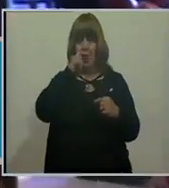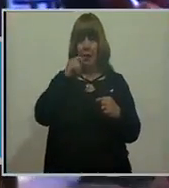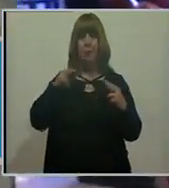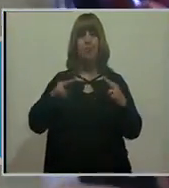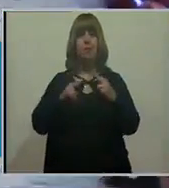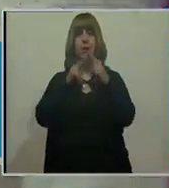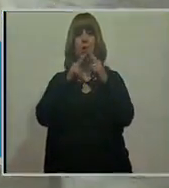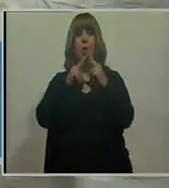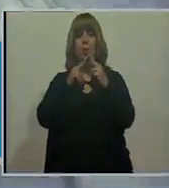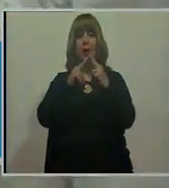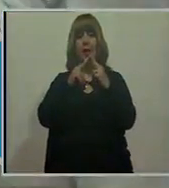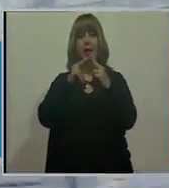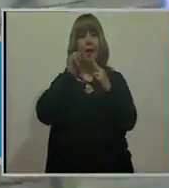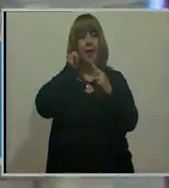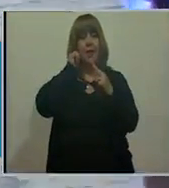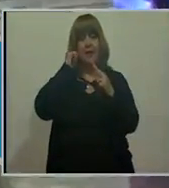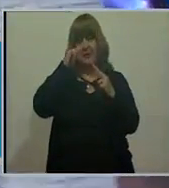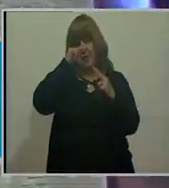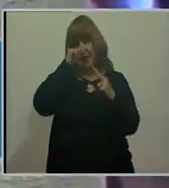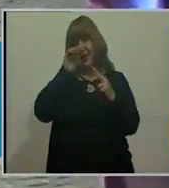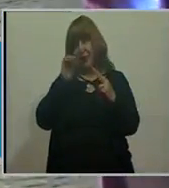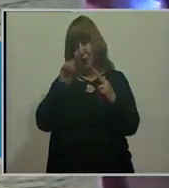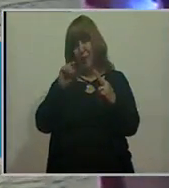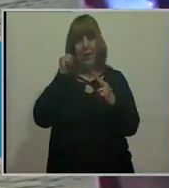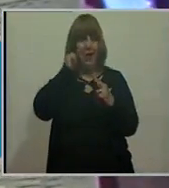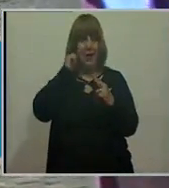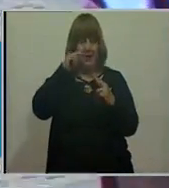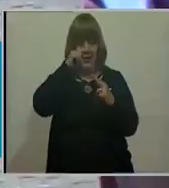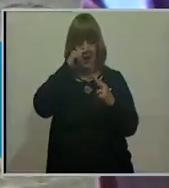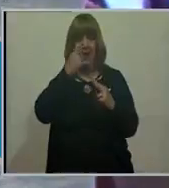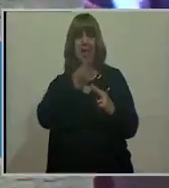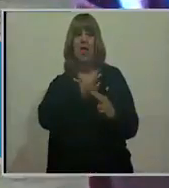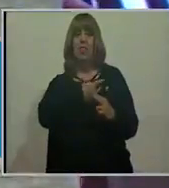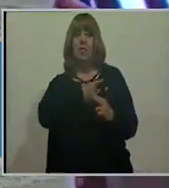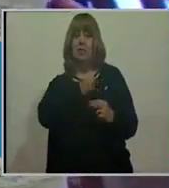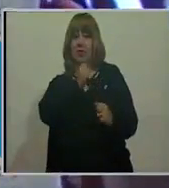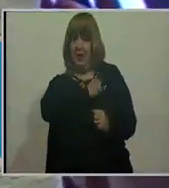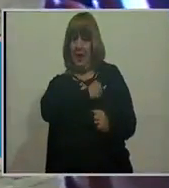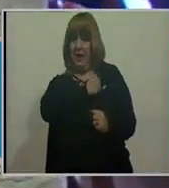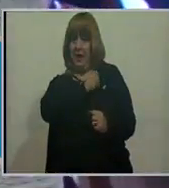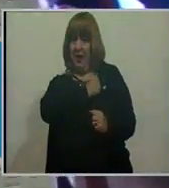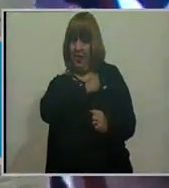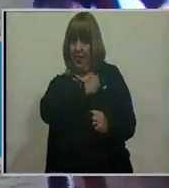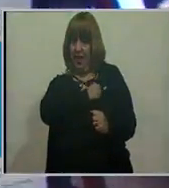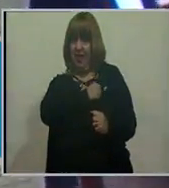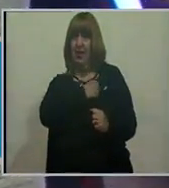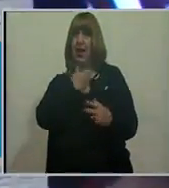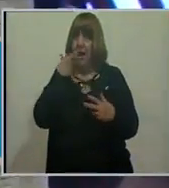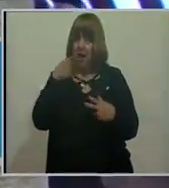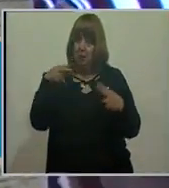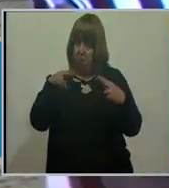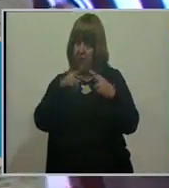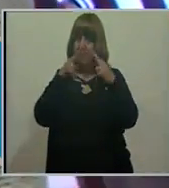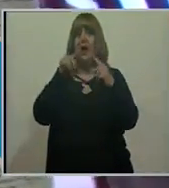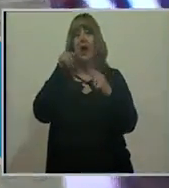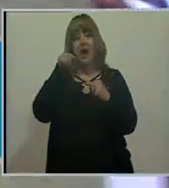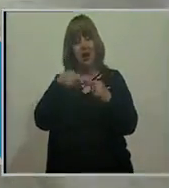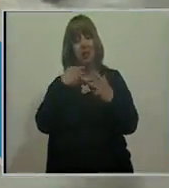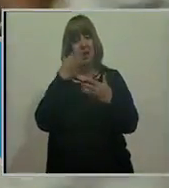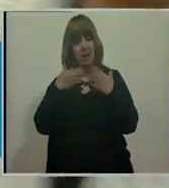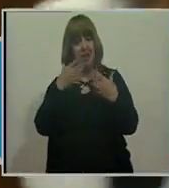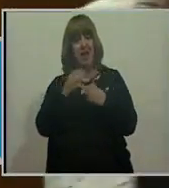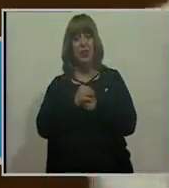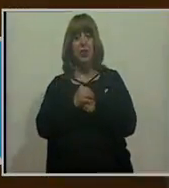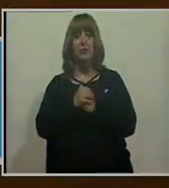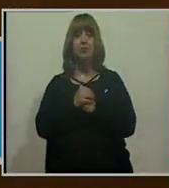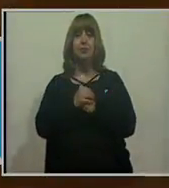antes de que se revelen las condiciones que hay que cumplir para acceder a los millones aportados por los países miembros del fondo. Opiniones distintas entre el